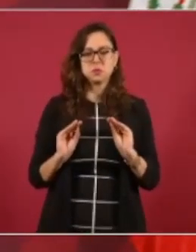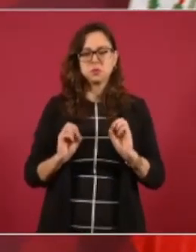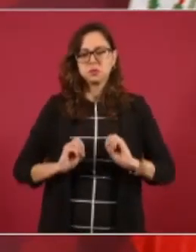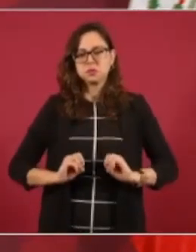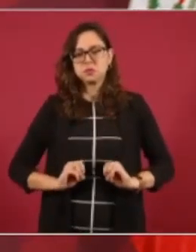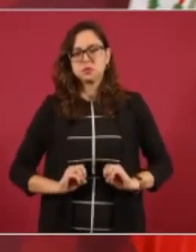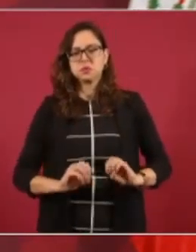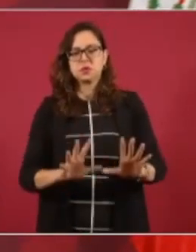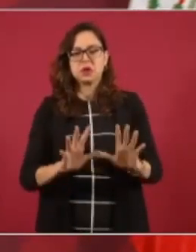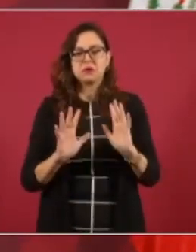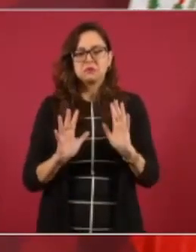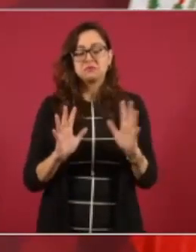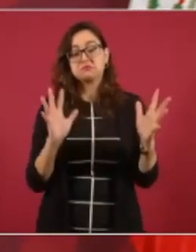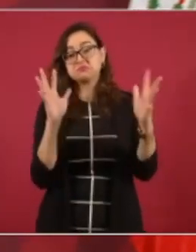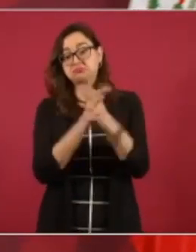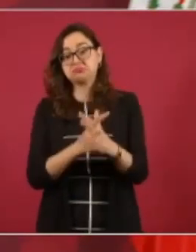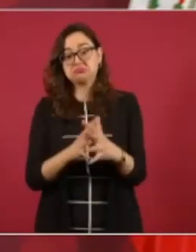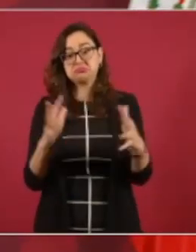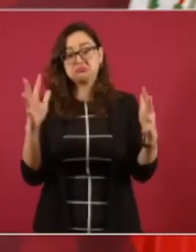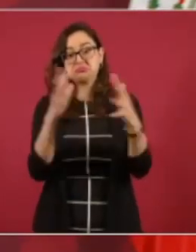y va a haber una guerra,